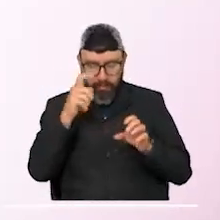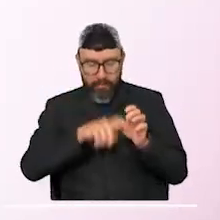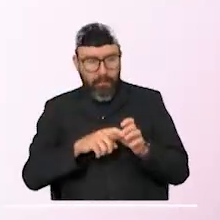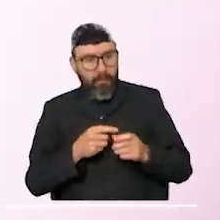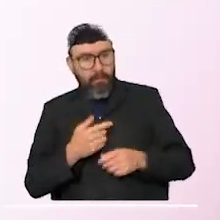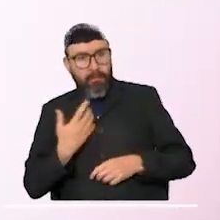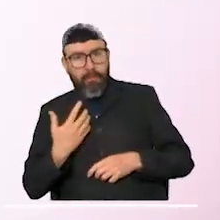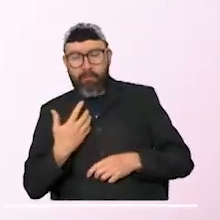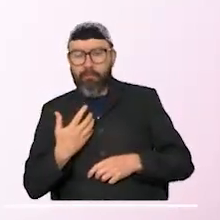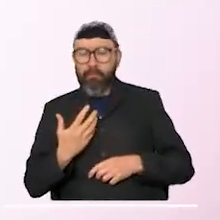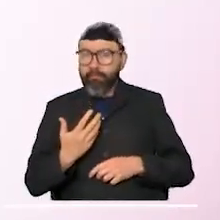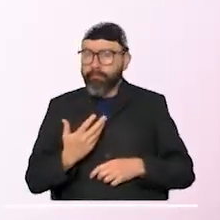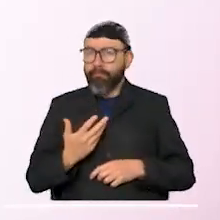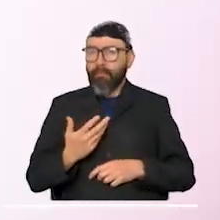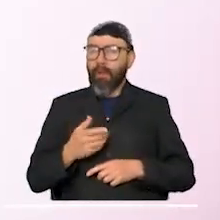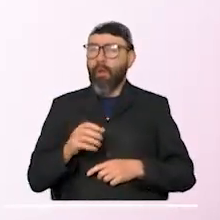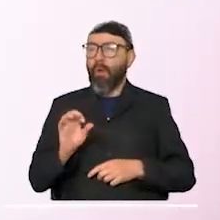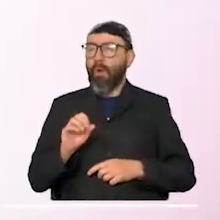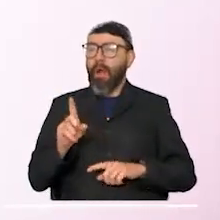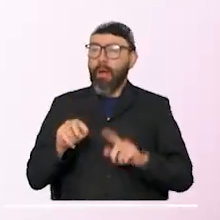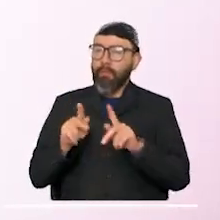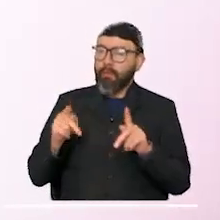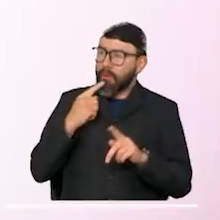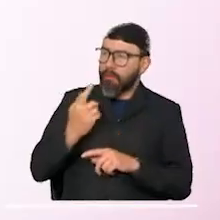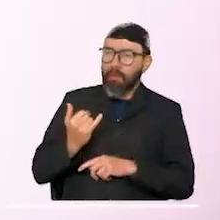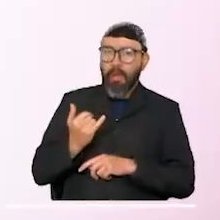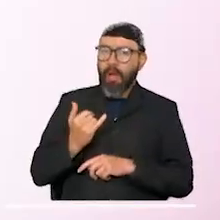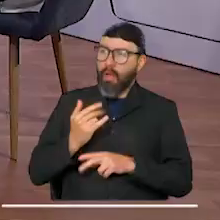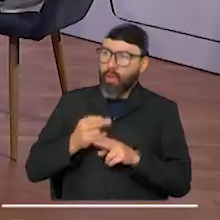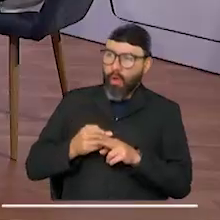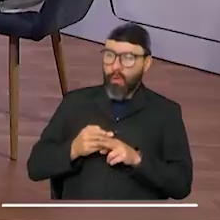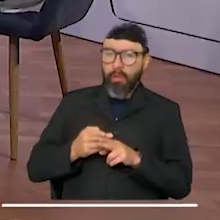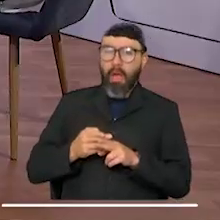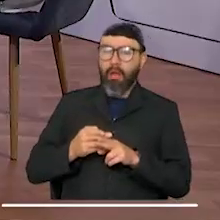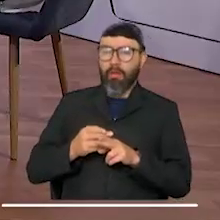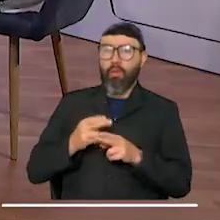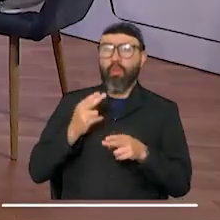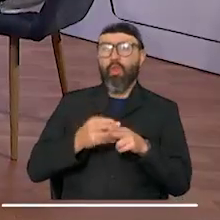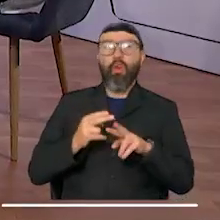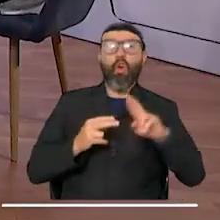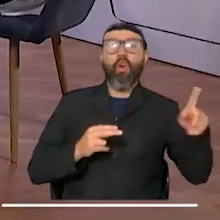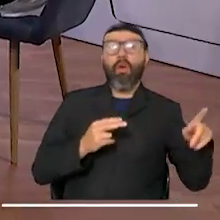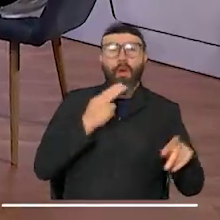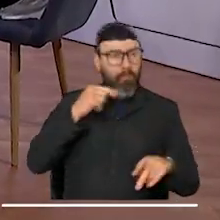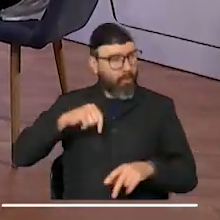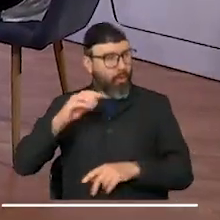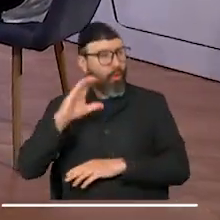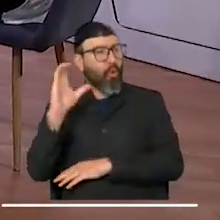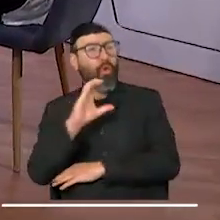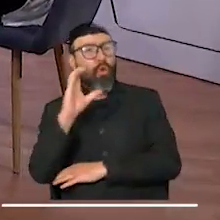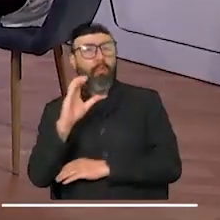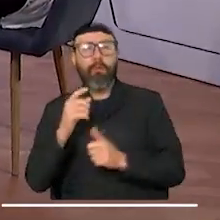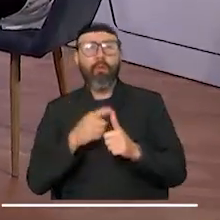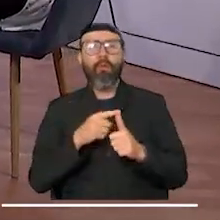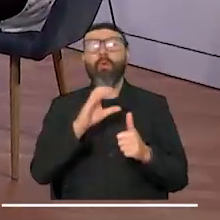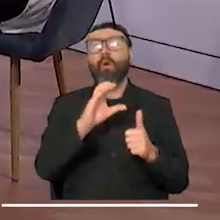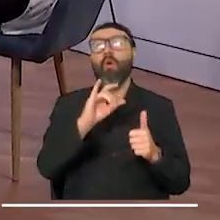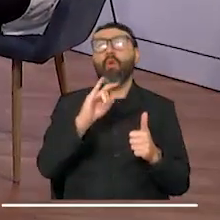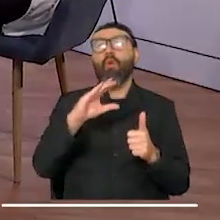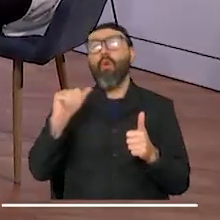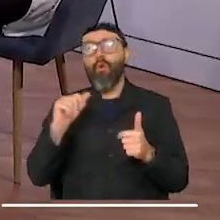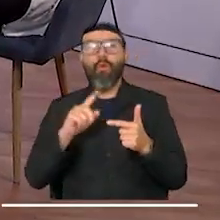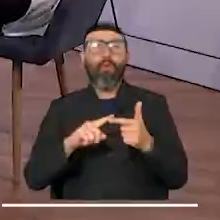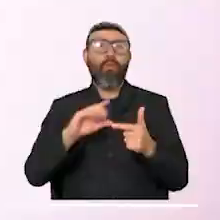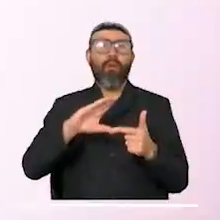entonces además ni siquiera le tenemos nombre sino que le tenemos apodo Cómo se llama aquí en Colombia bueno acá le dicen también cuca le dicen